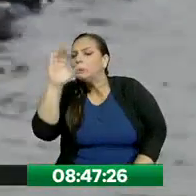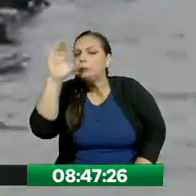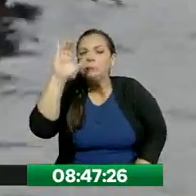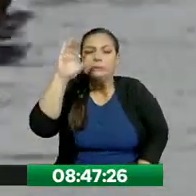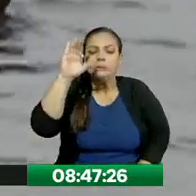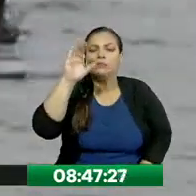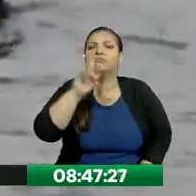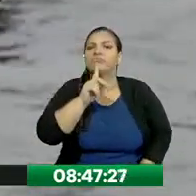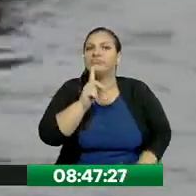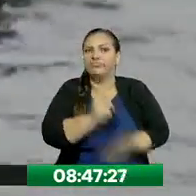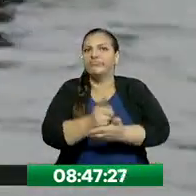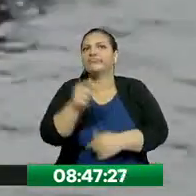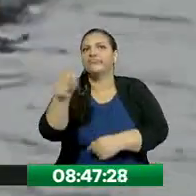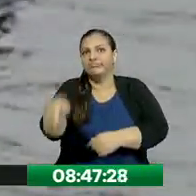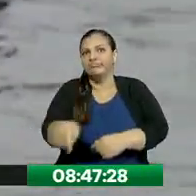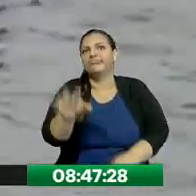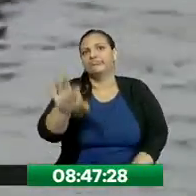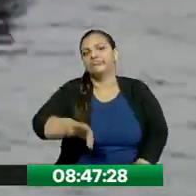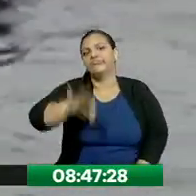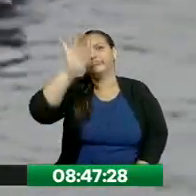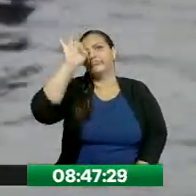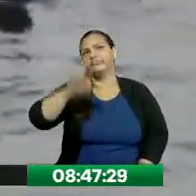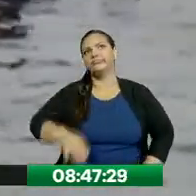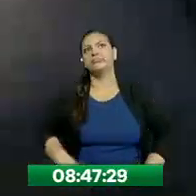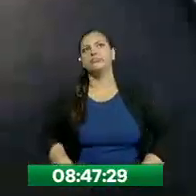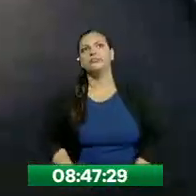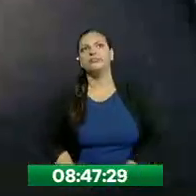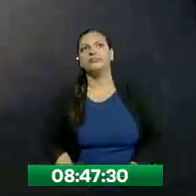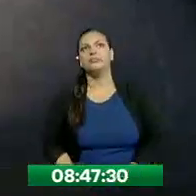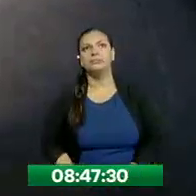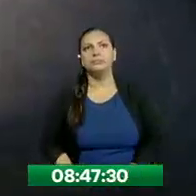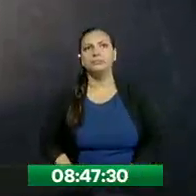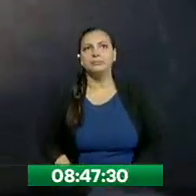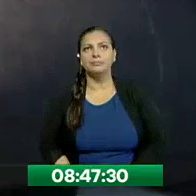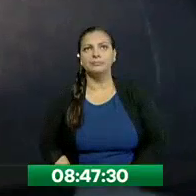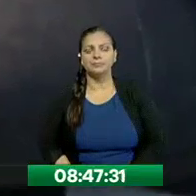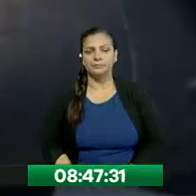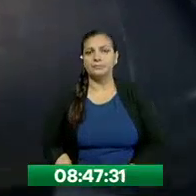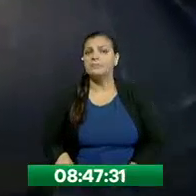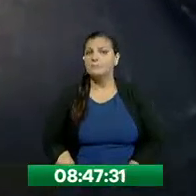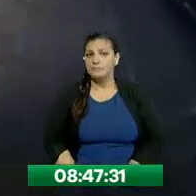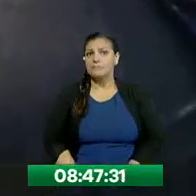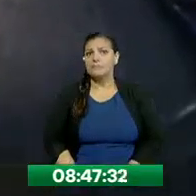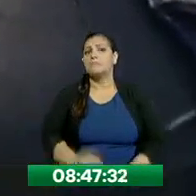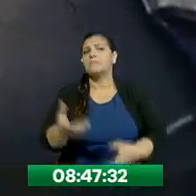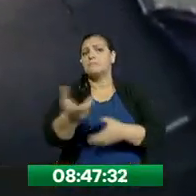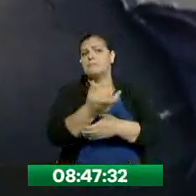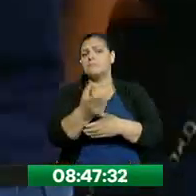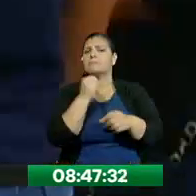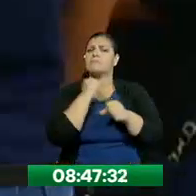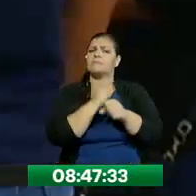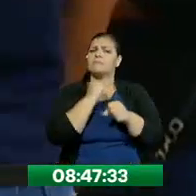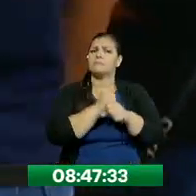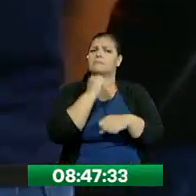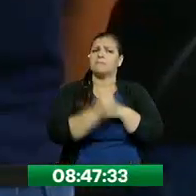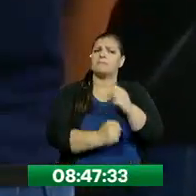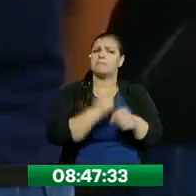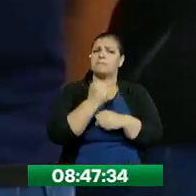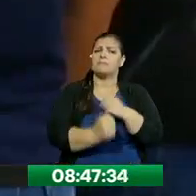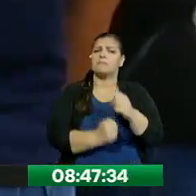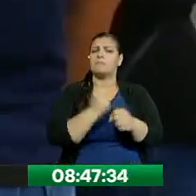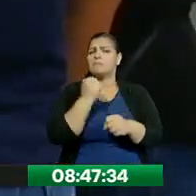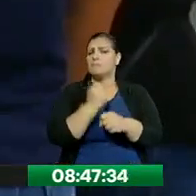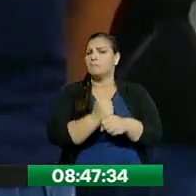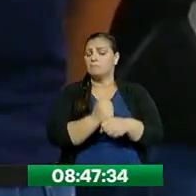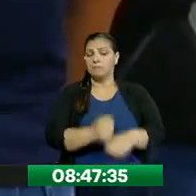labor que desarrolló el personal de rescate. Agustín Reina llevaba años como bombero voluntario. Su madre dice que pese